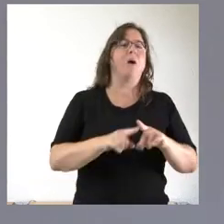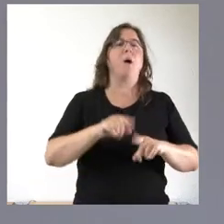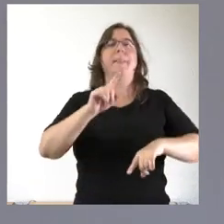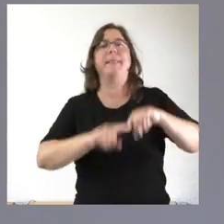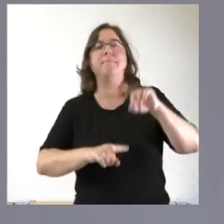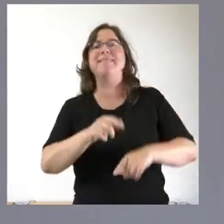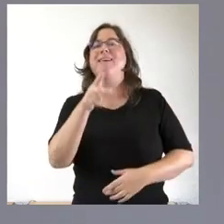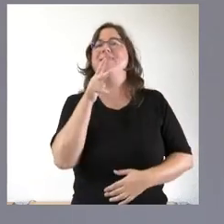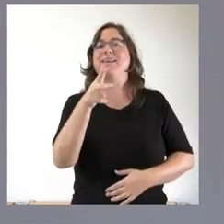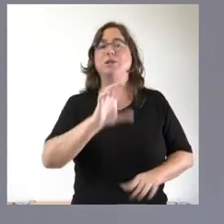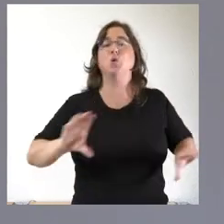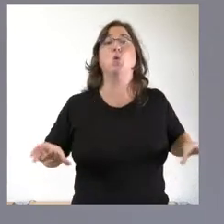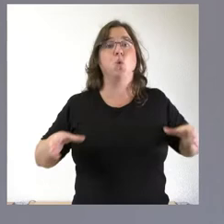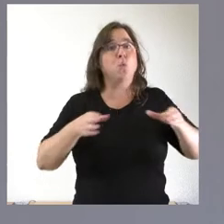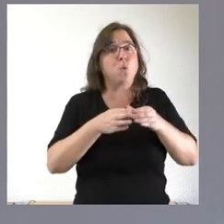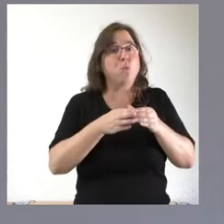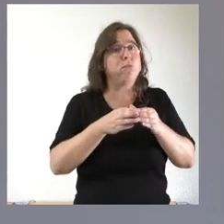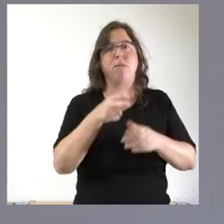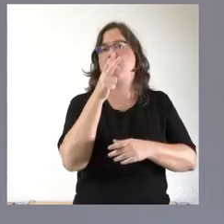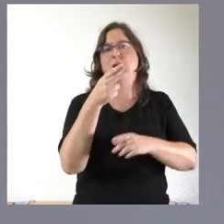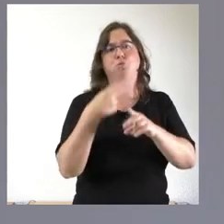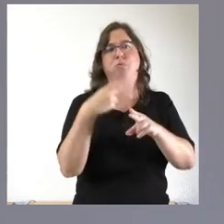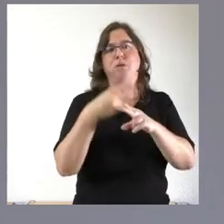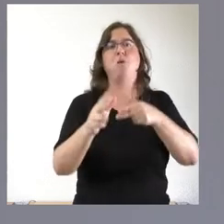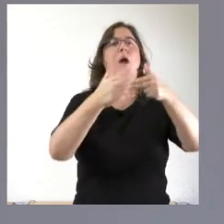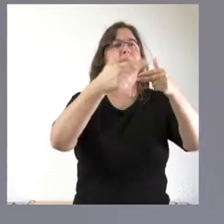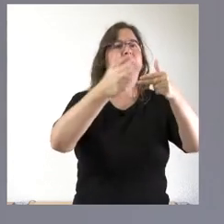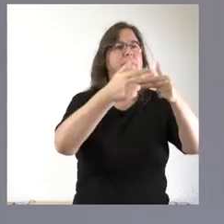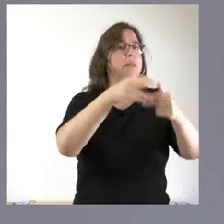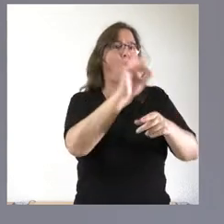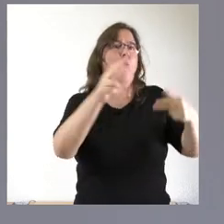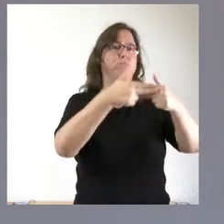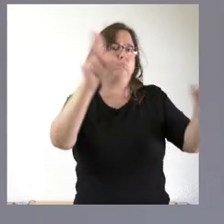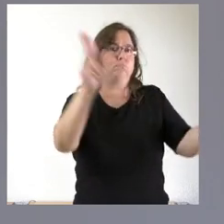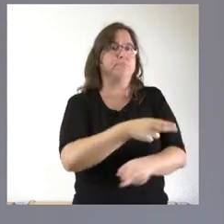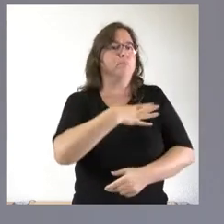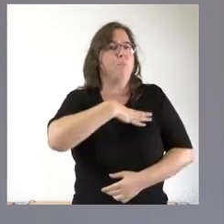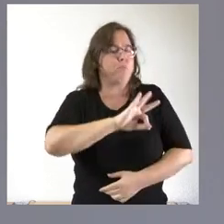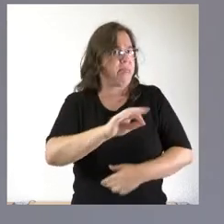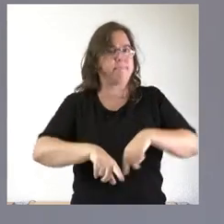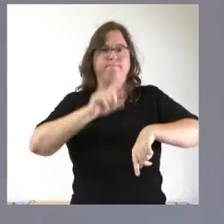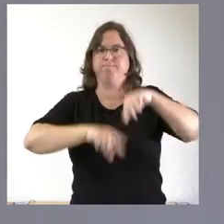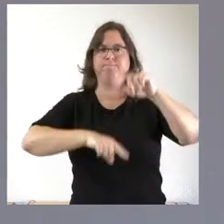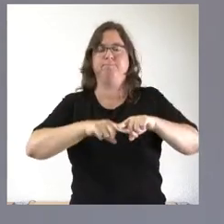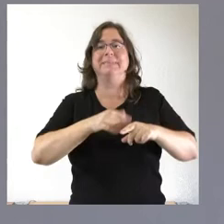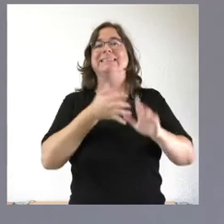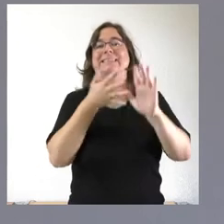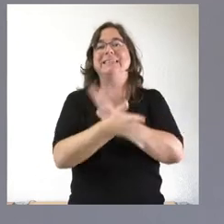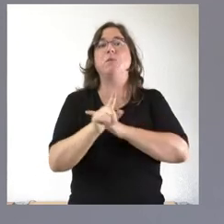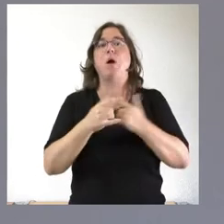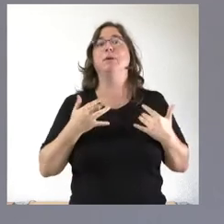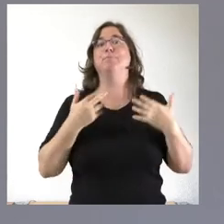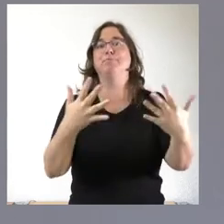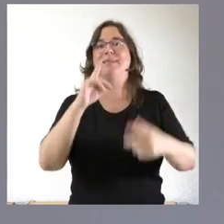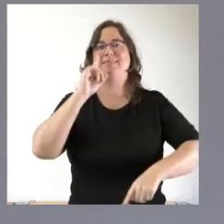derecho que tienen los grupos parlamentarios de presentar cuantas enmiendas estimen oportuno y, por tanto, no interpreten en esto que la agilidad